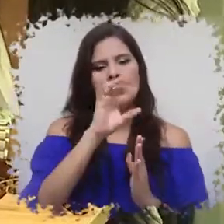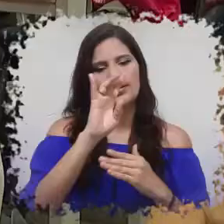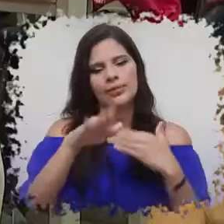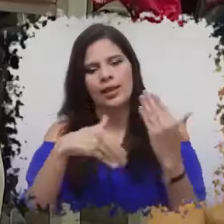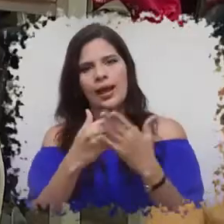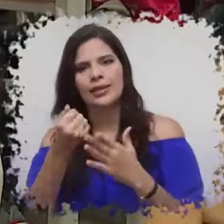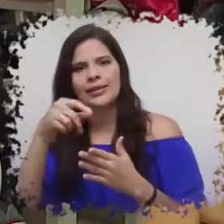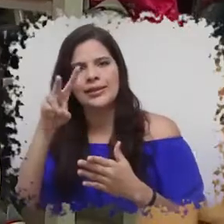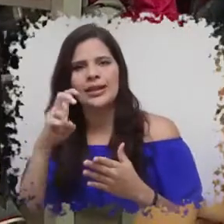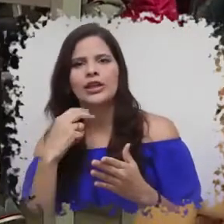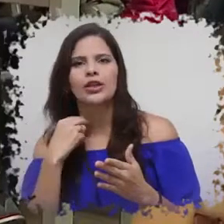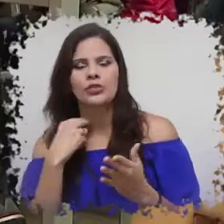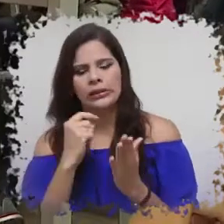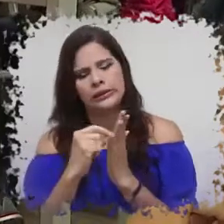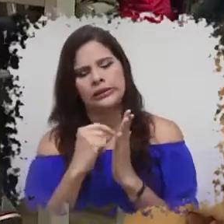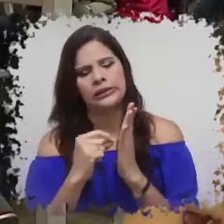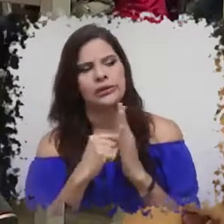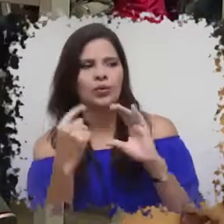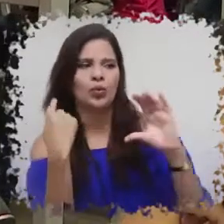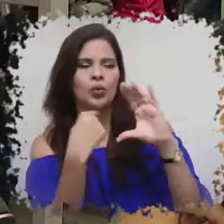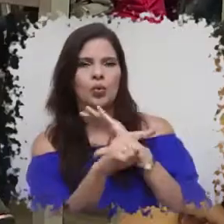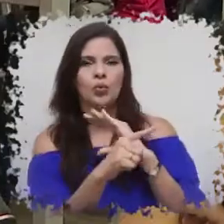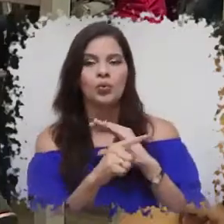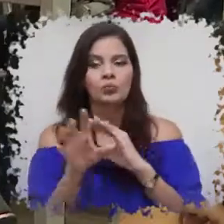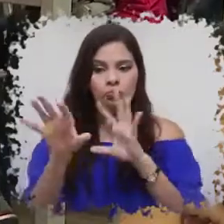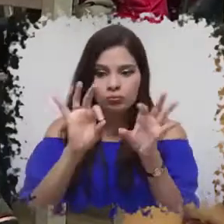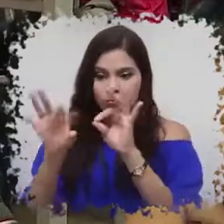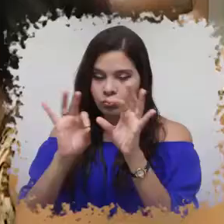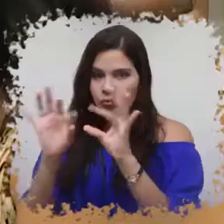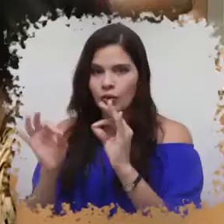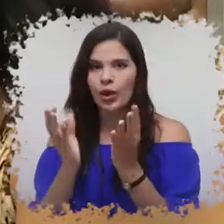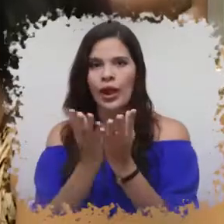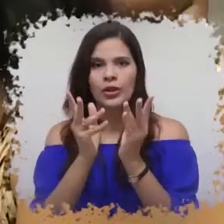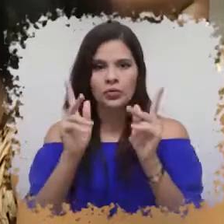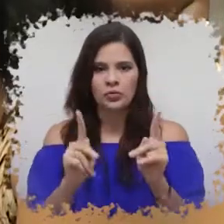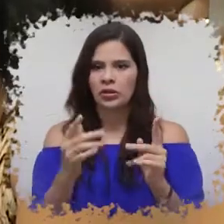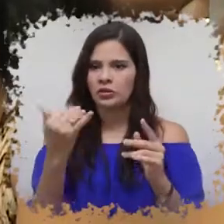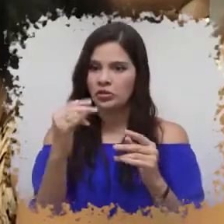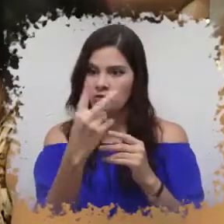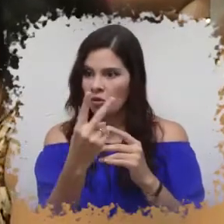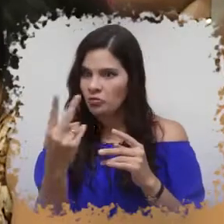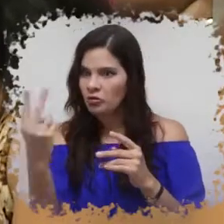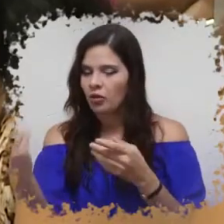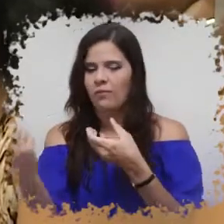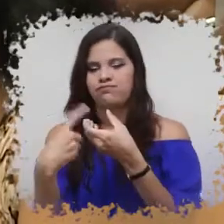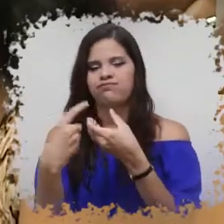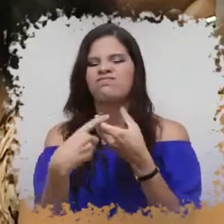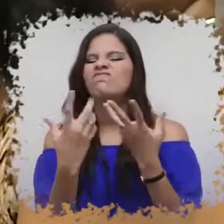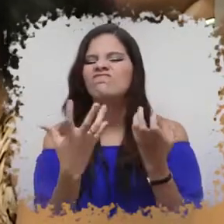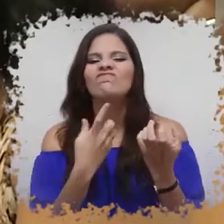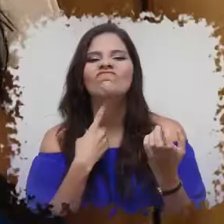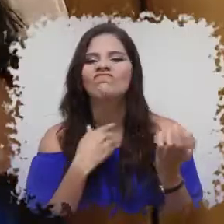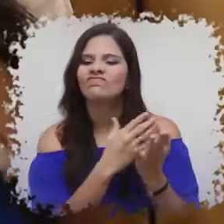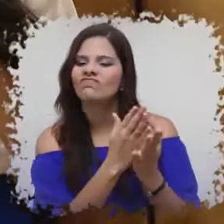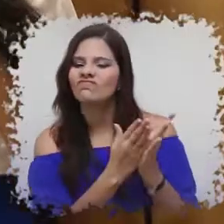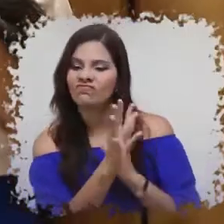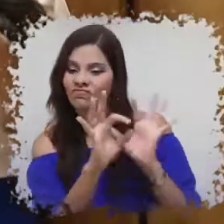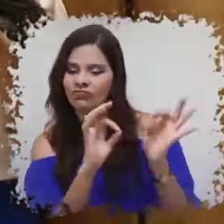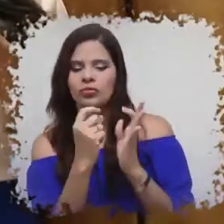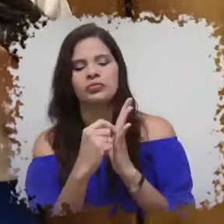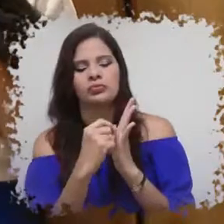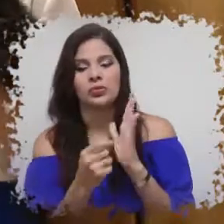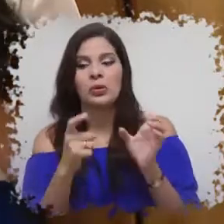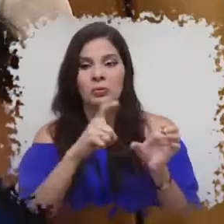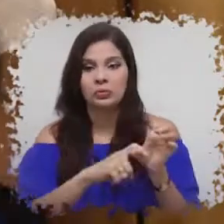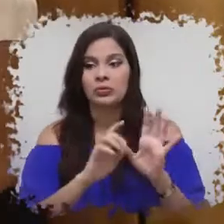pasado 15 hasta el viernes 17 de noviembre. Los dos mejores estudiantes de estos establecimientos educativos se inscribieron y escogieron